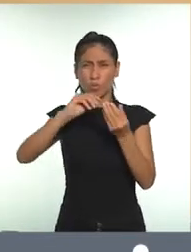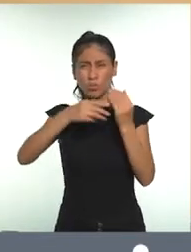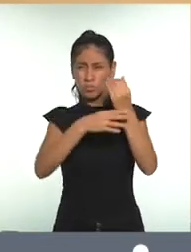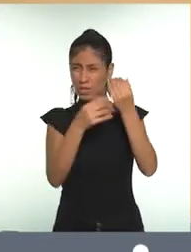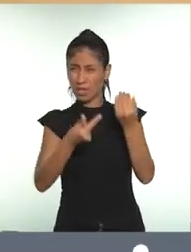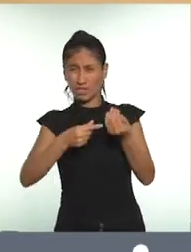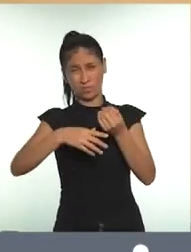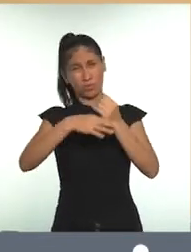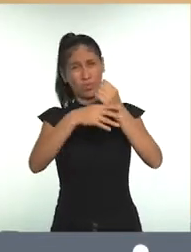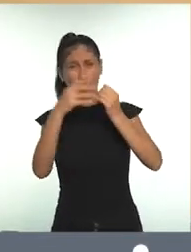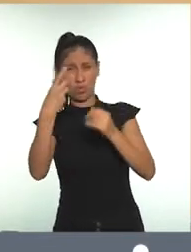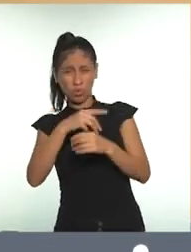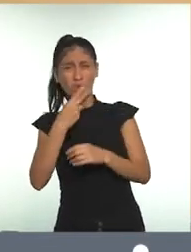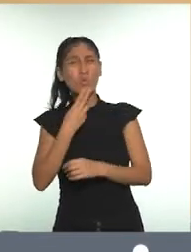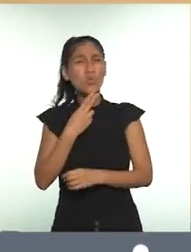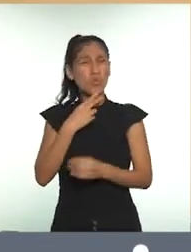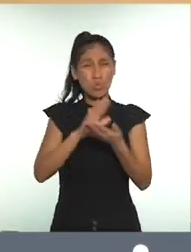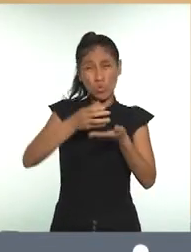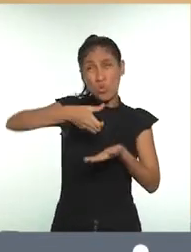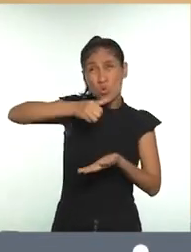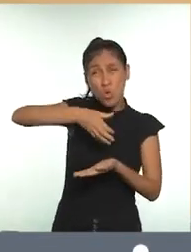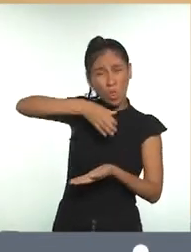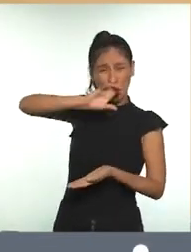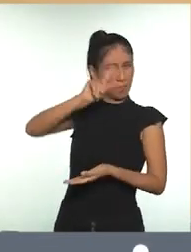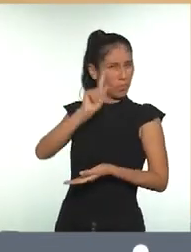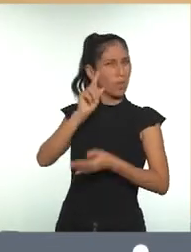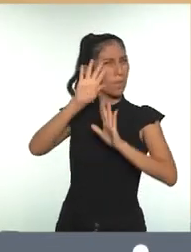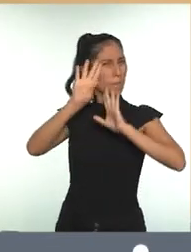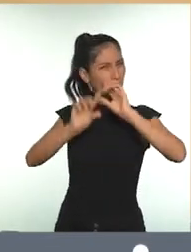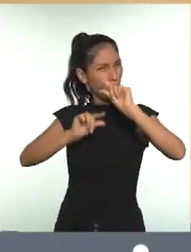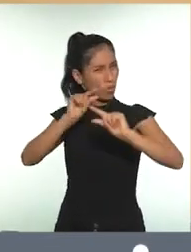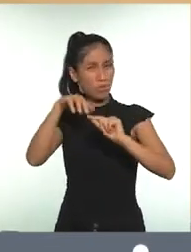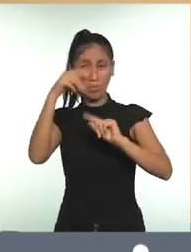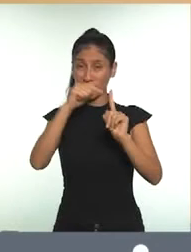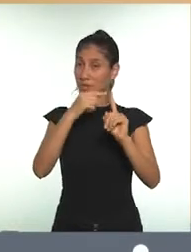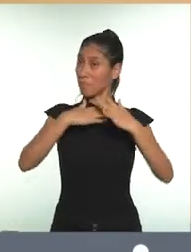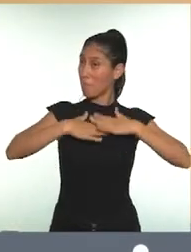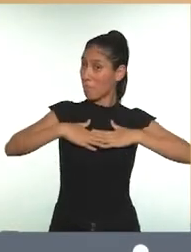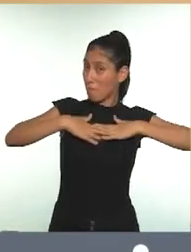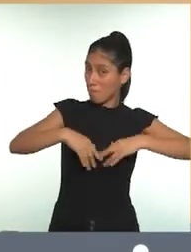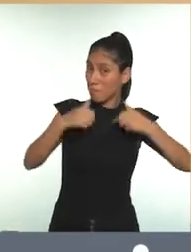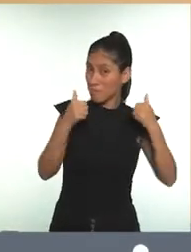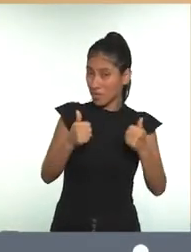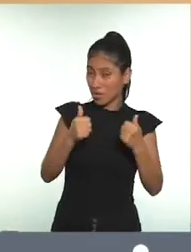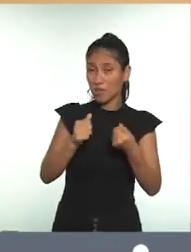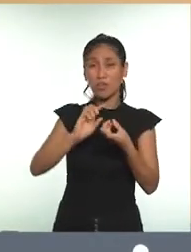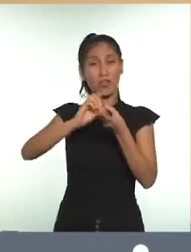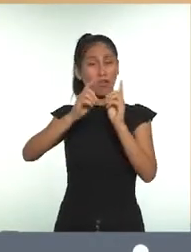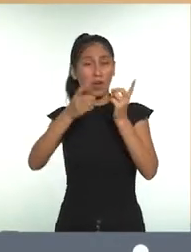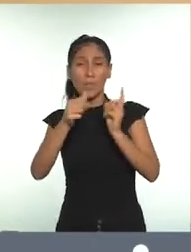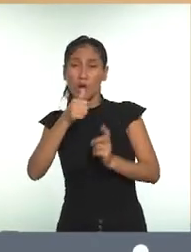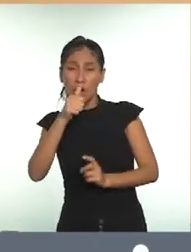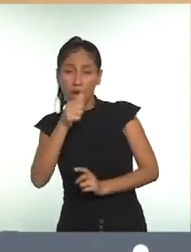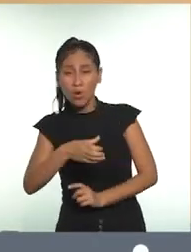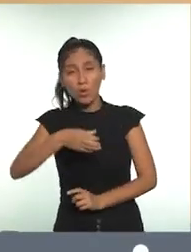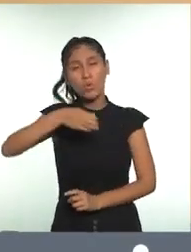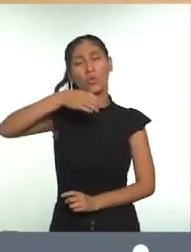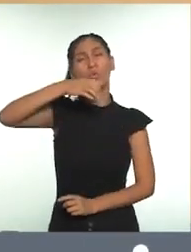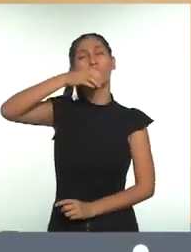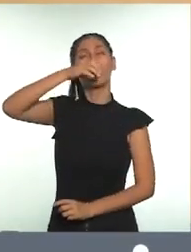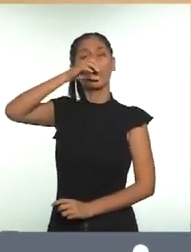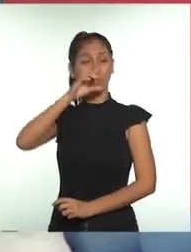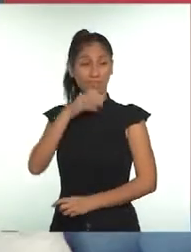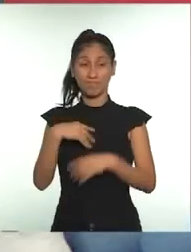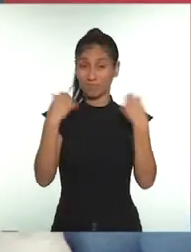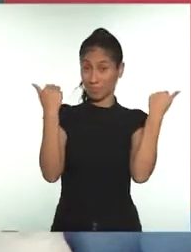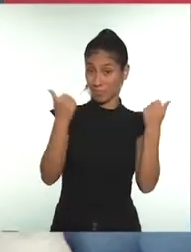consumir bebidas con alto contenido de azúcar y que se sentía súper bien reemplazándola por vasos de agua